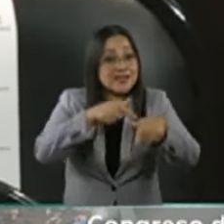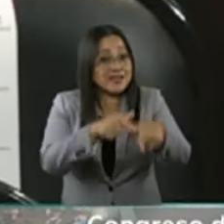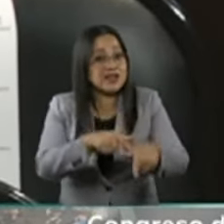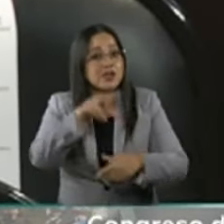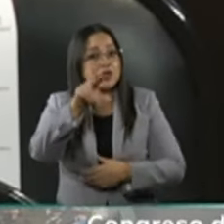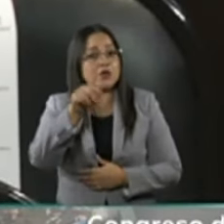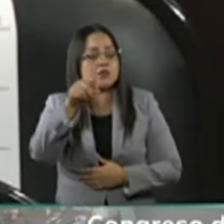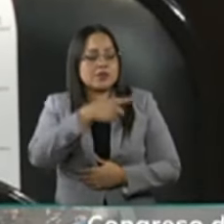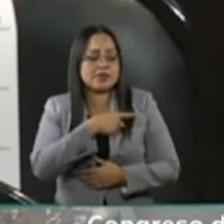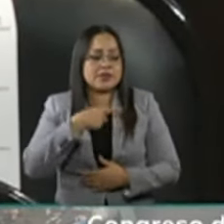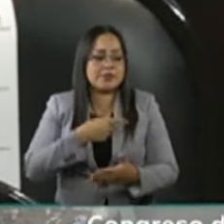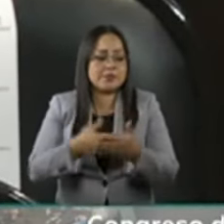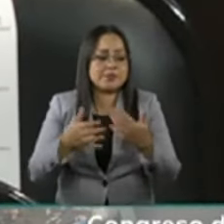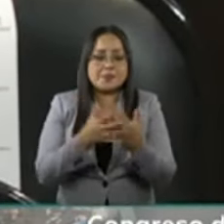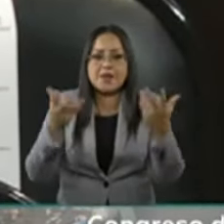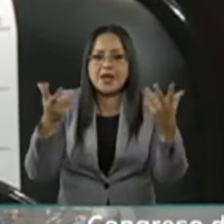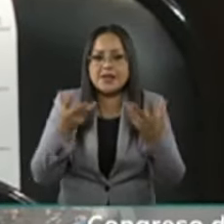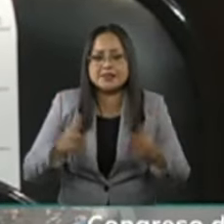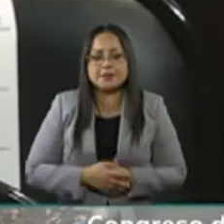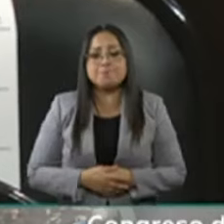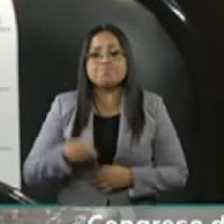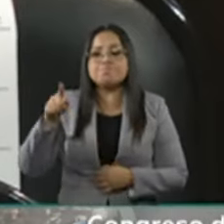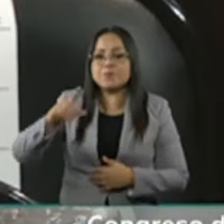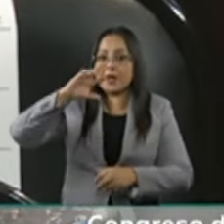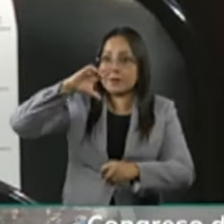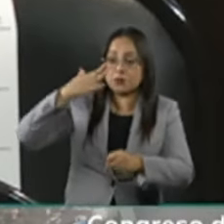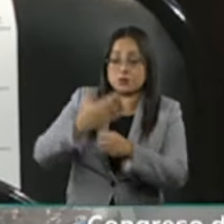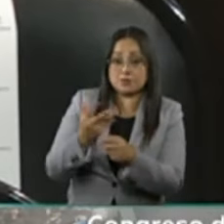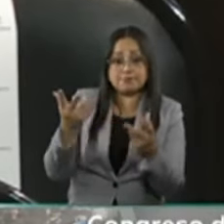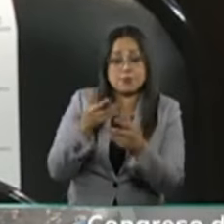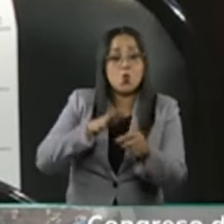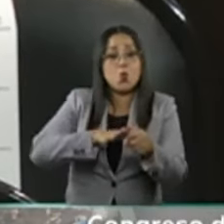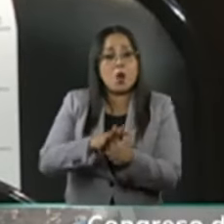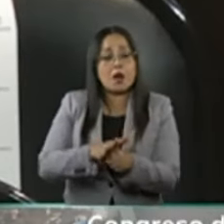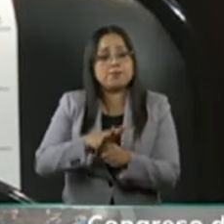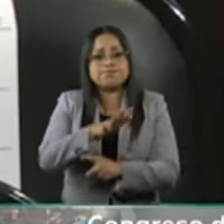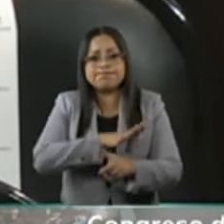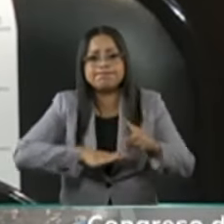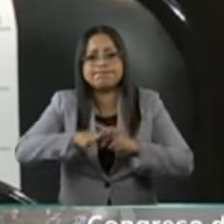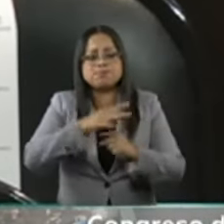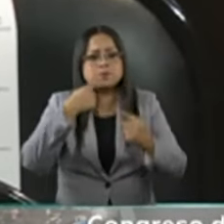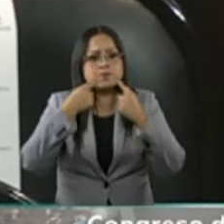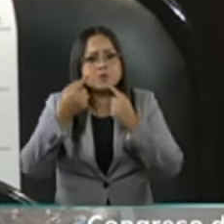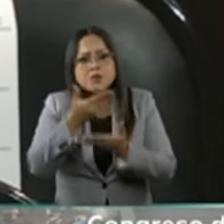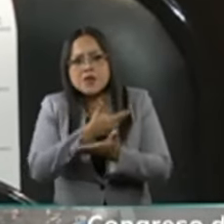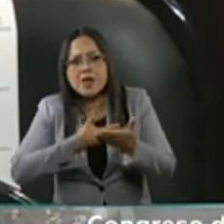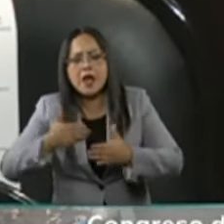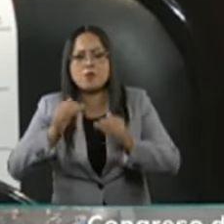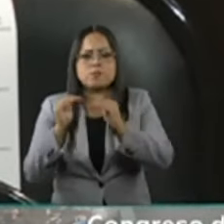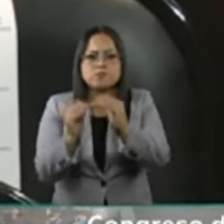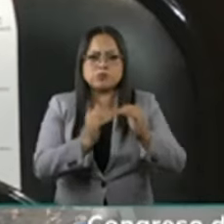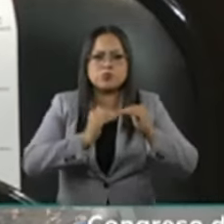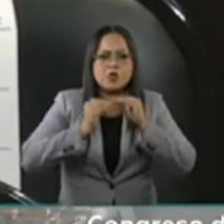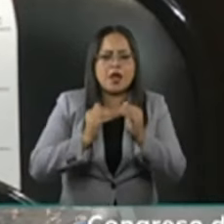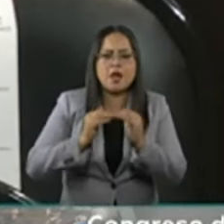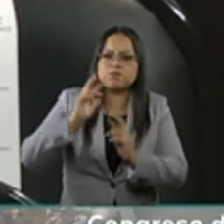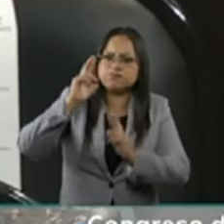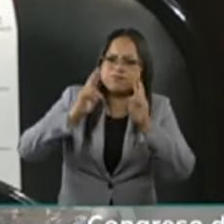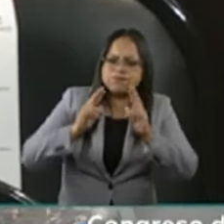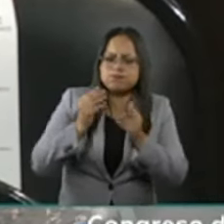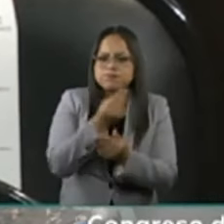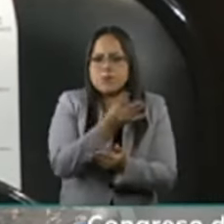sus propias acciones. En sus manos está propiciar un clima de diálogo democrático en